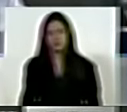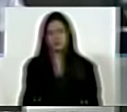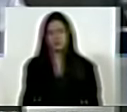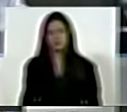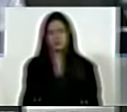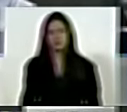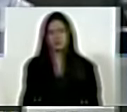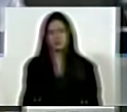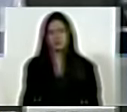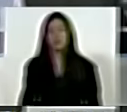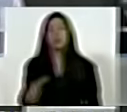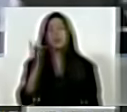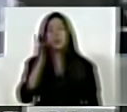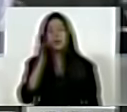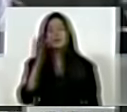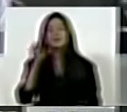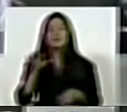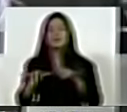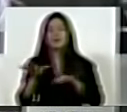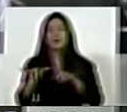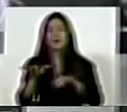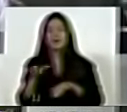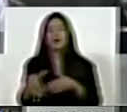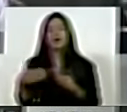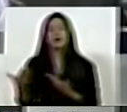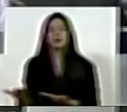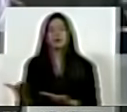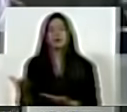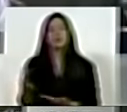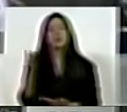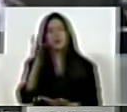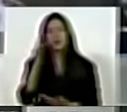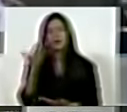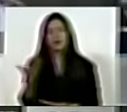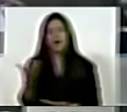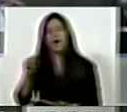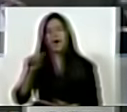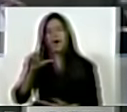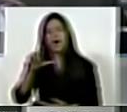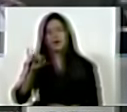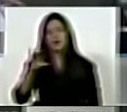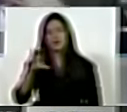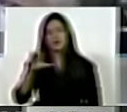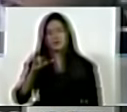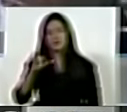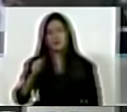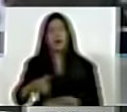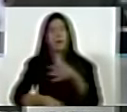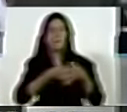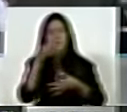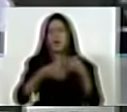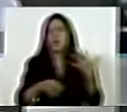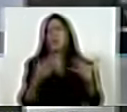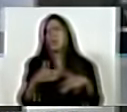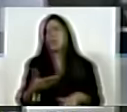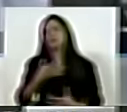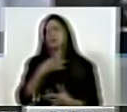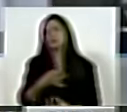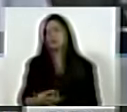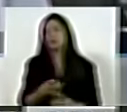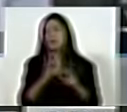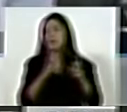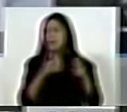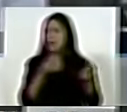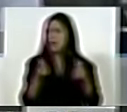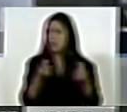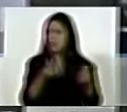La secretaria de la CEPAL, la licenciada Alicia Bárcena, ha hecho exposiciones muy interesantes desde el punto de vista económico